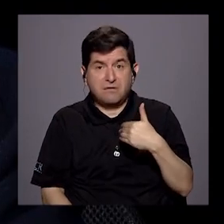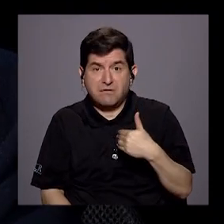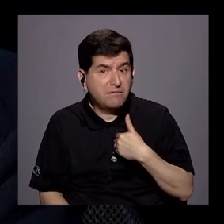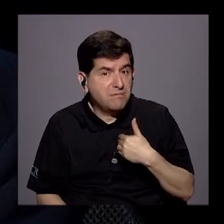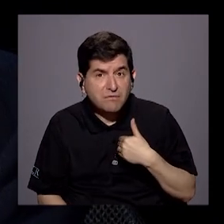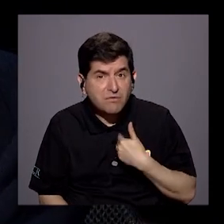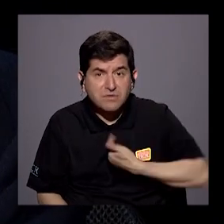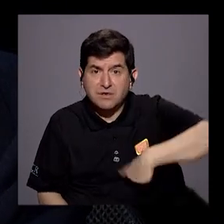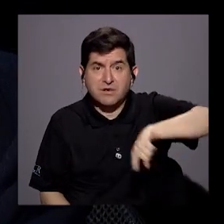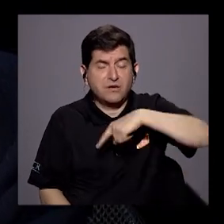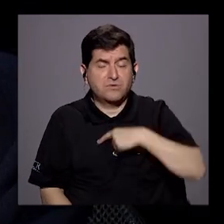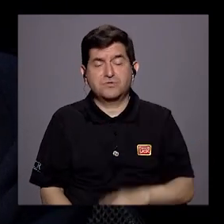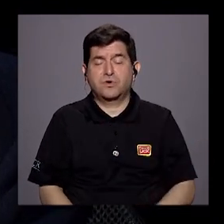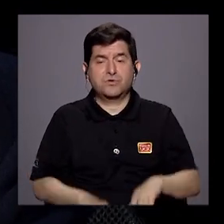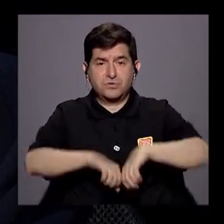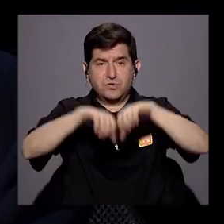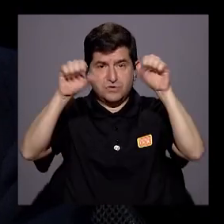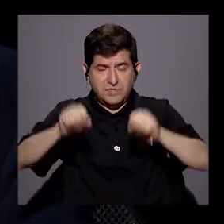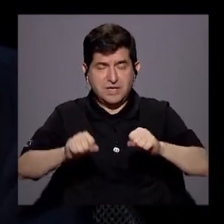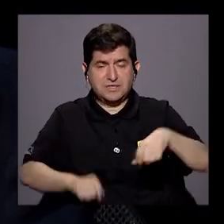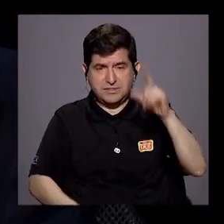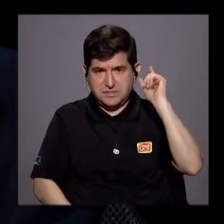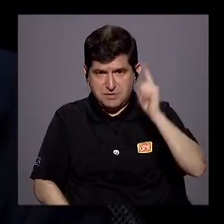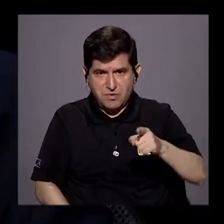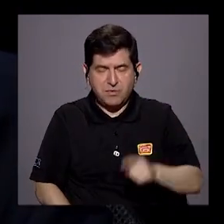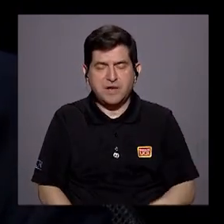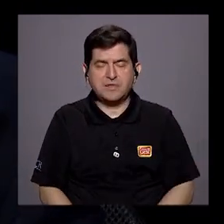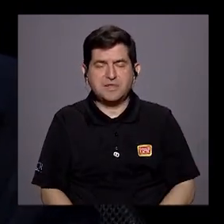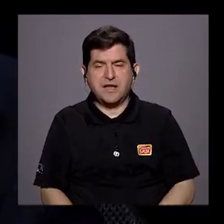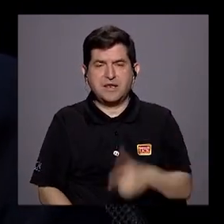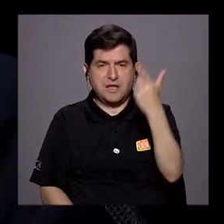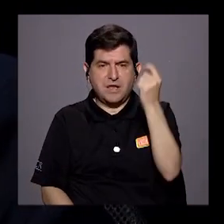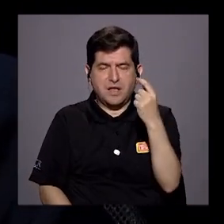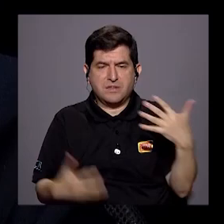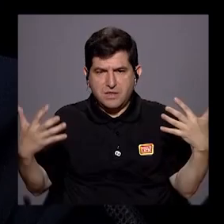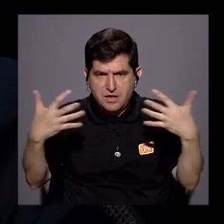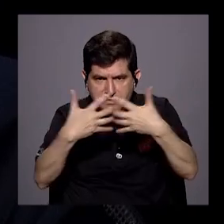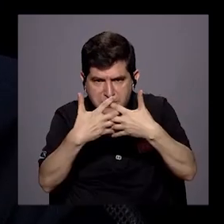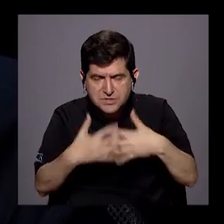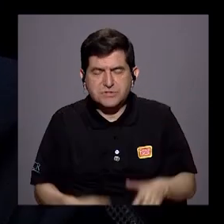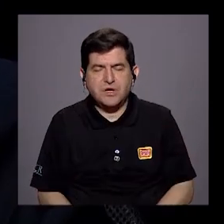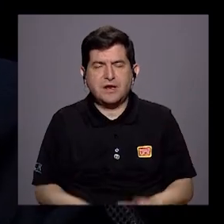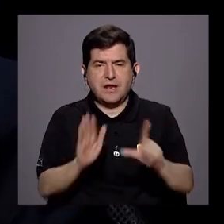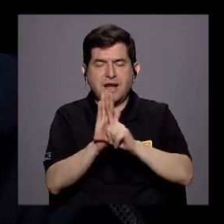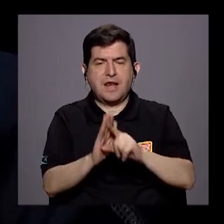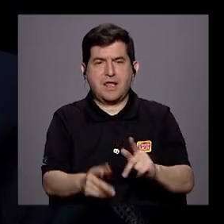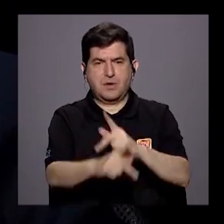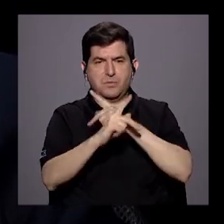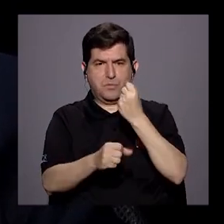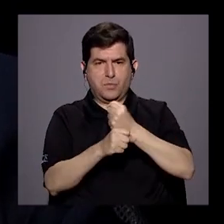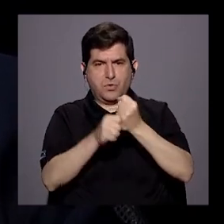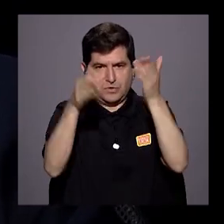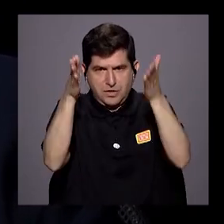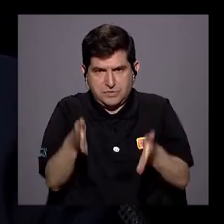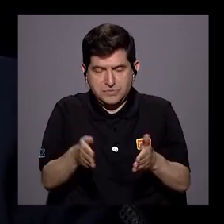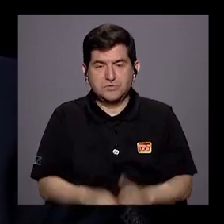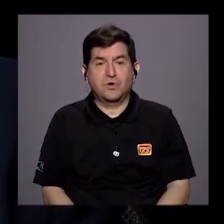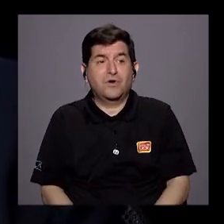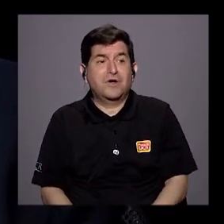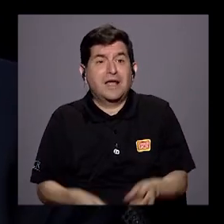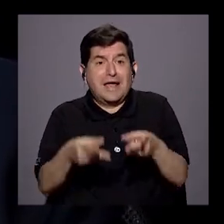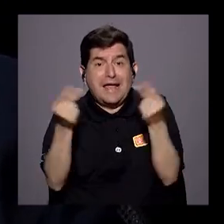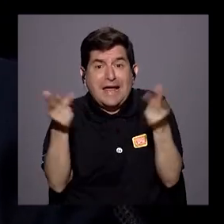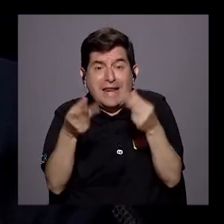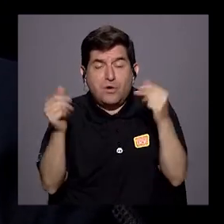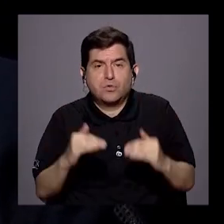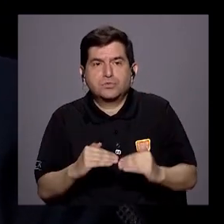la del régimen obligatorio de pensiones complementarias la de la ley de protección al trabajador entonces el costo